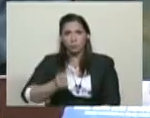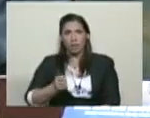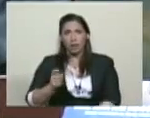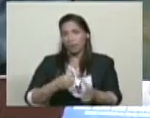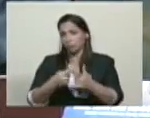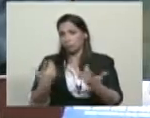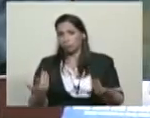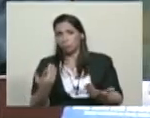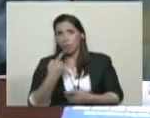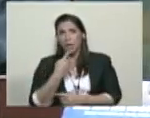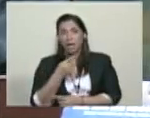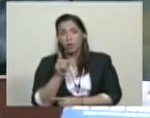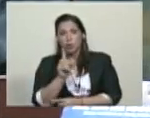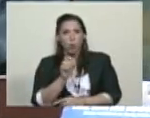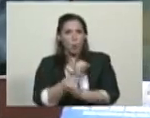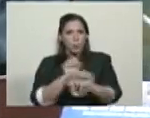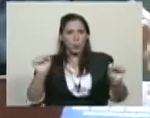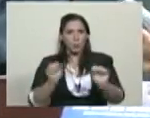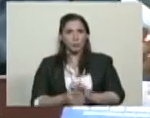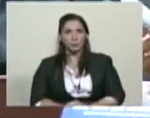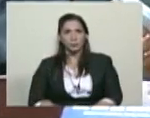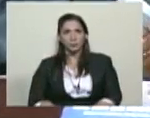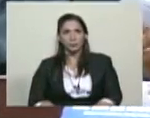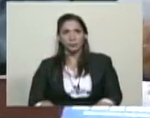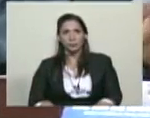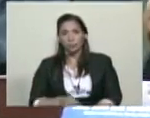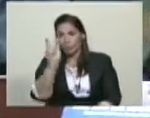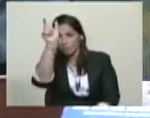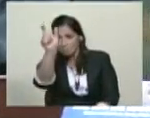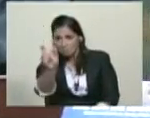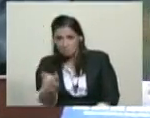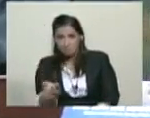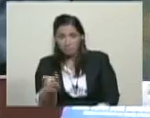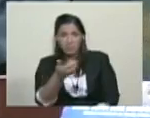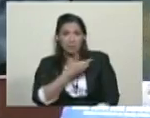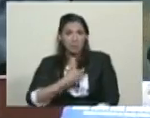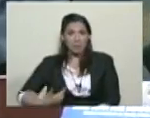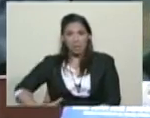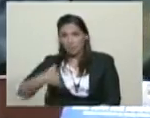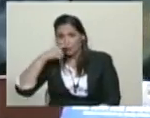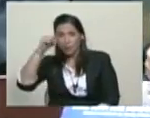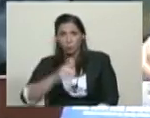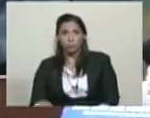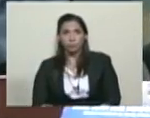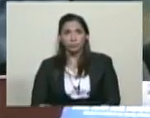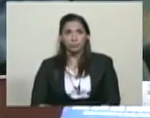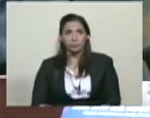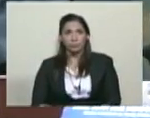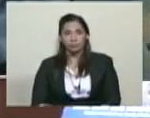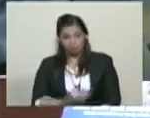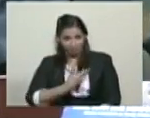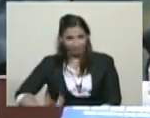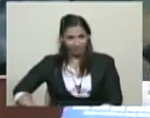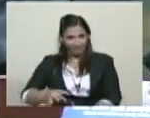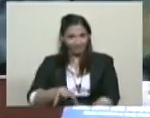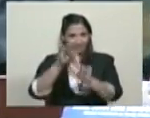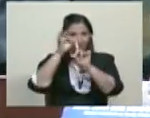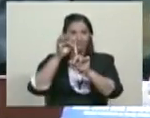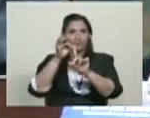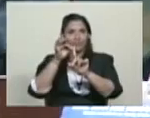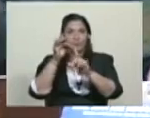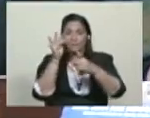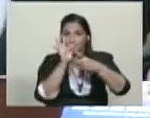cual imposibilita que el ciudadano Nicolás Maduro presidente electo y en